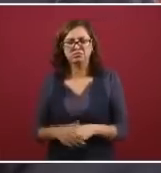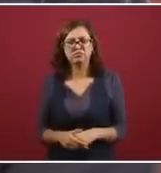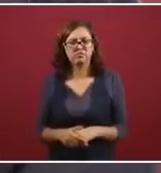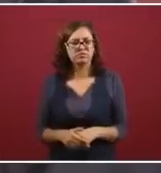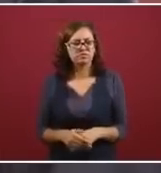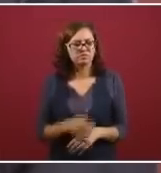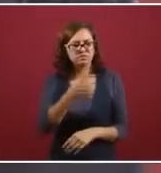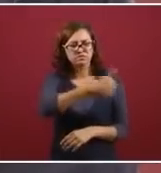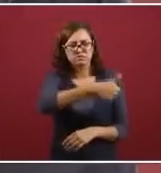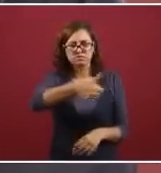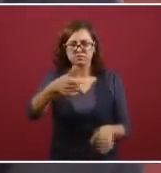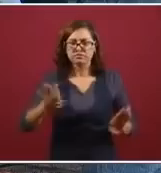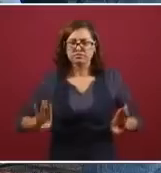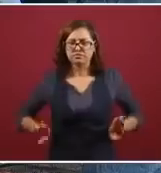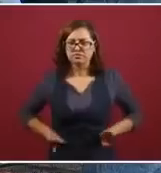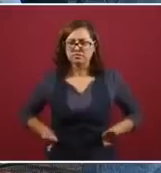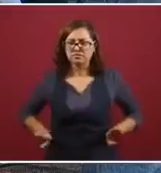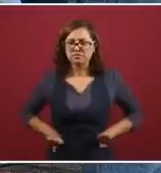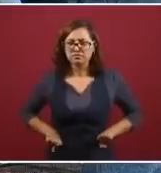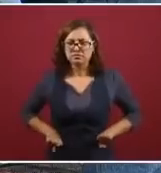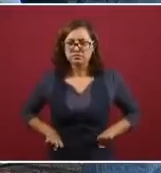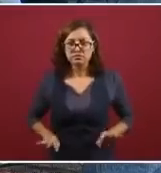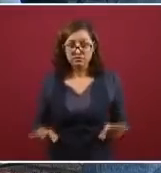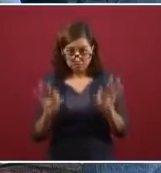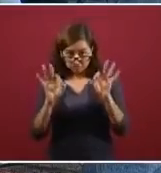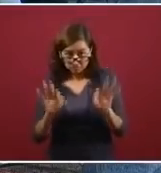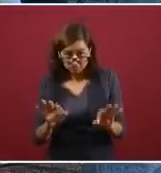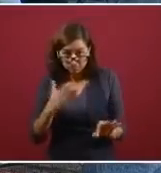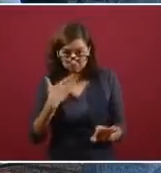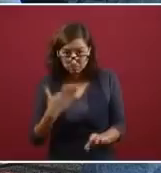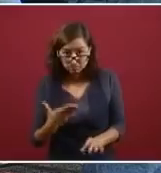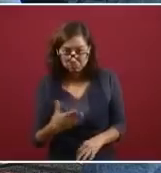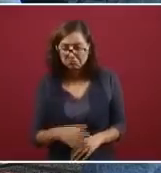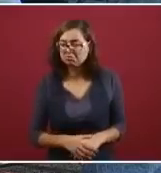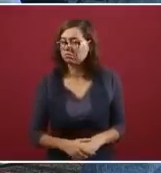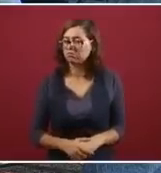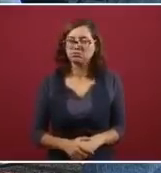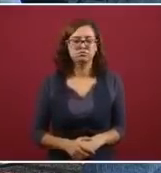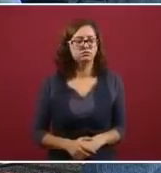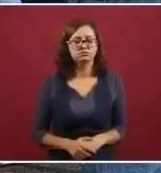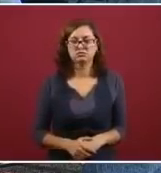es que sean las tallas adecuadas, sino que